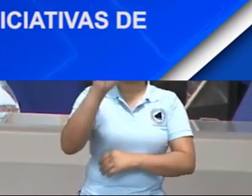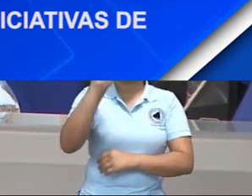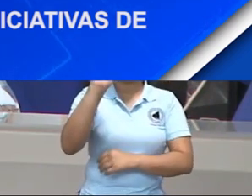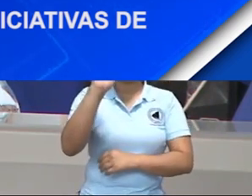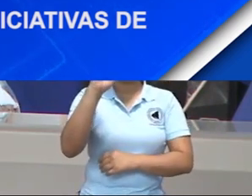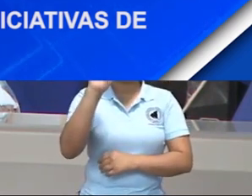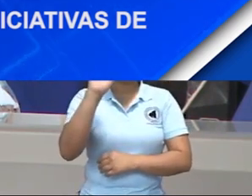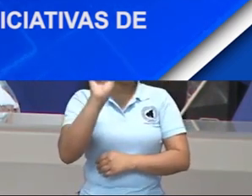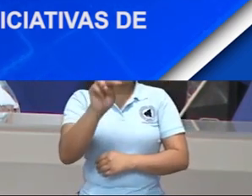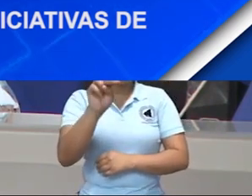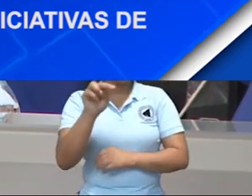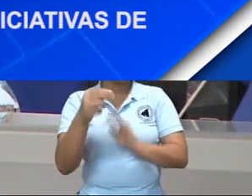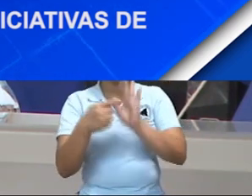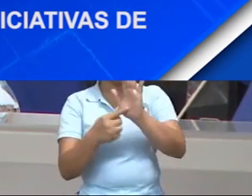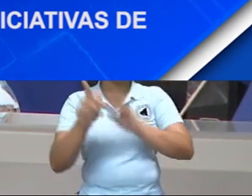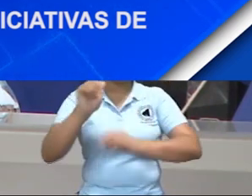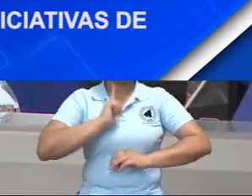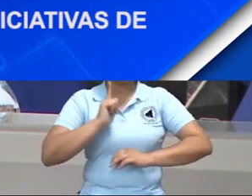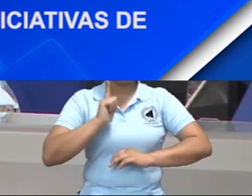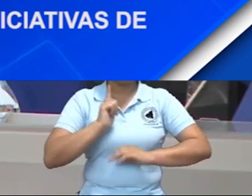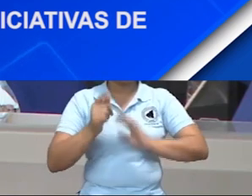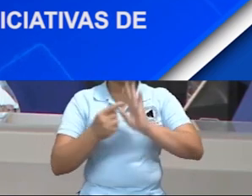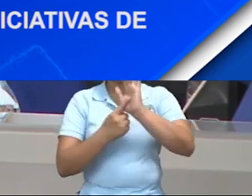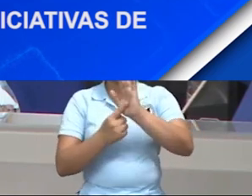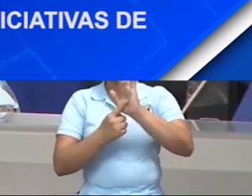ionizante que contienen